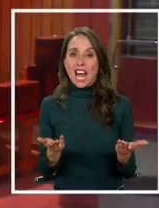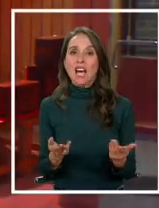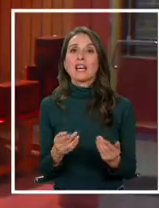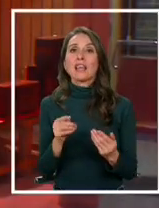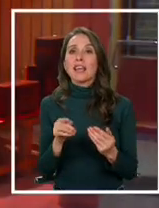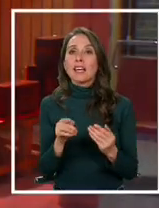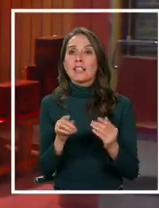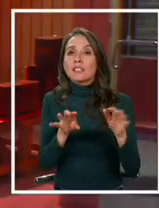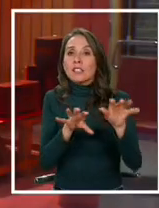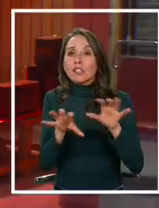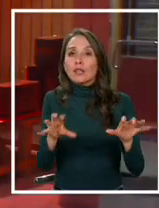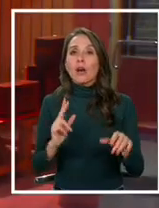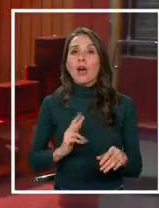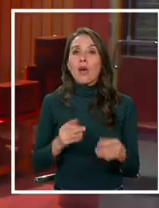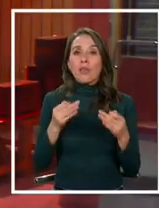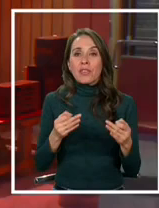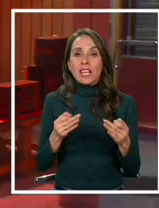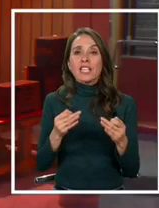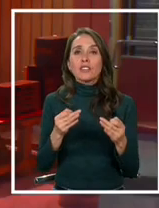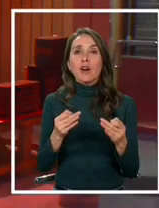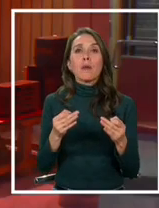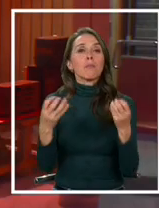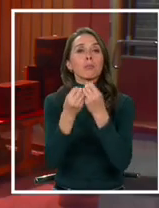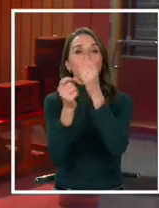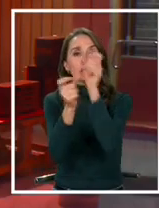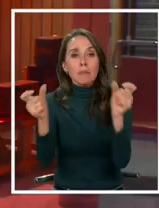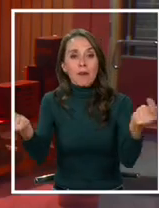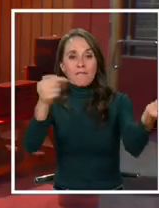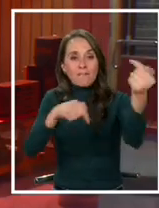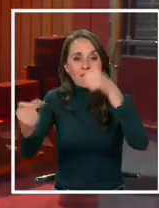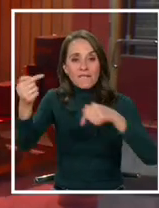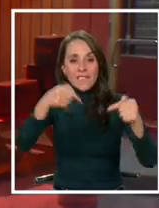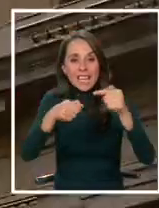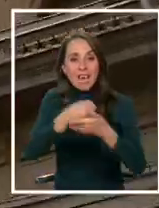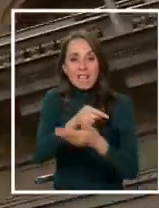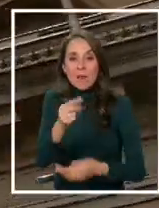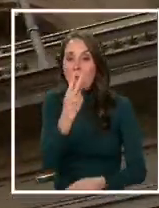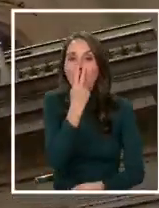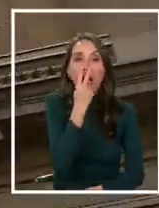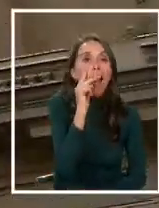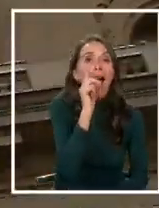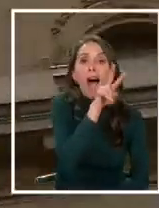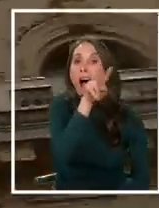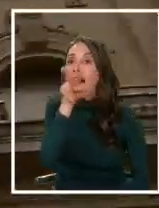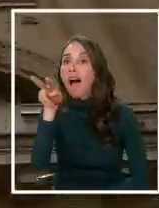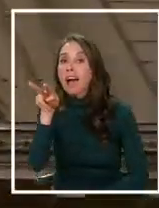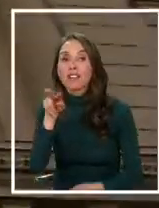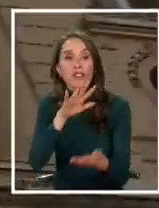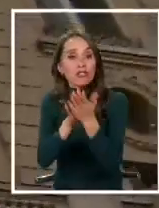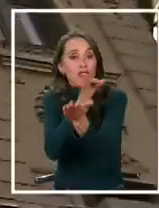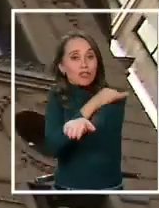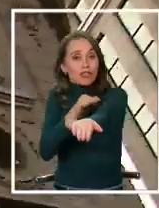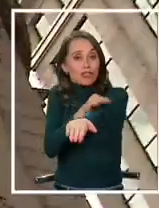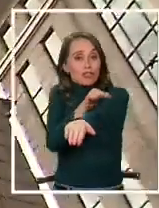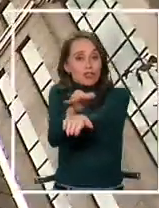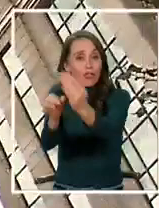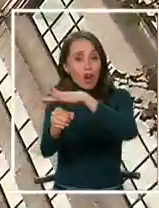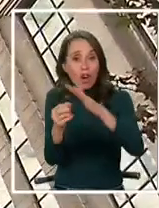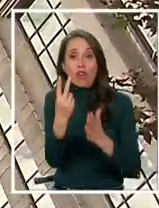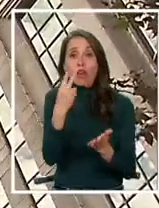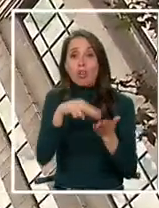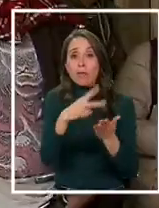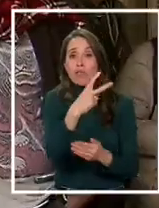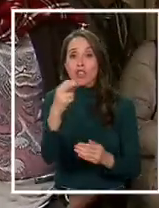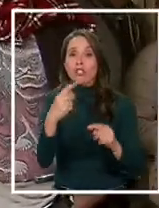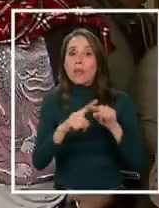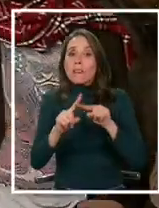está muy digno de ser conocido por muchas personas que Esperamos que vengan este fin de semana a lo largo del país son más de 2200 las actividades